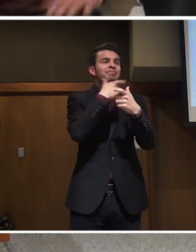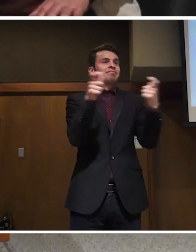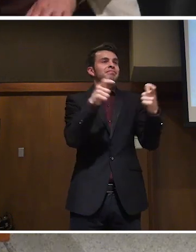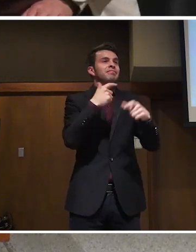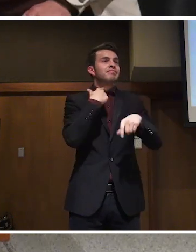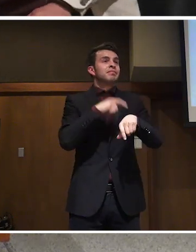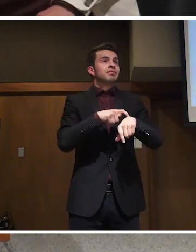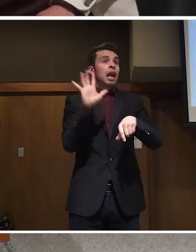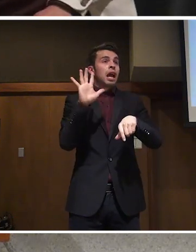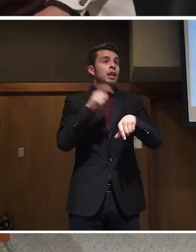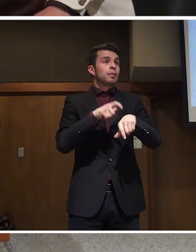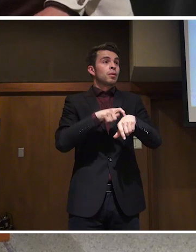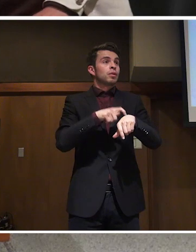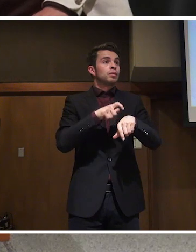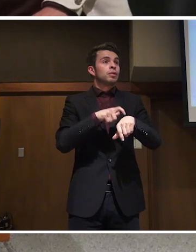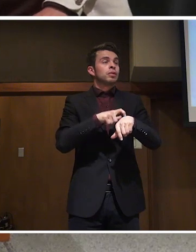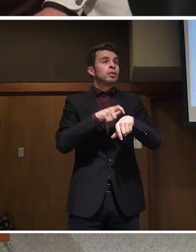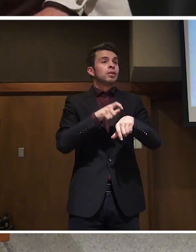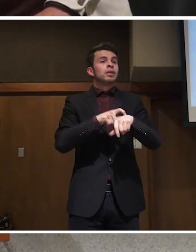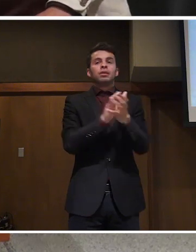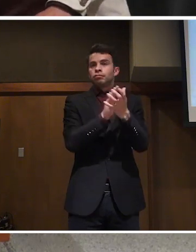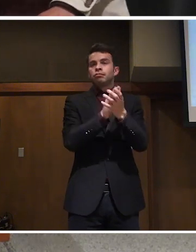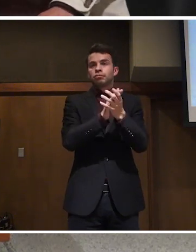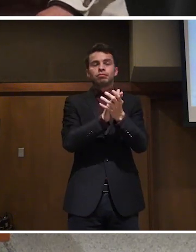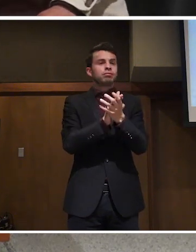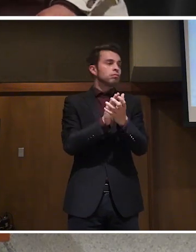que… ¿Ya? ¿Listo?